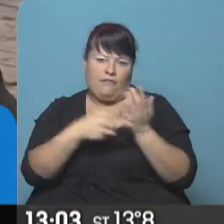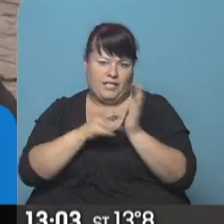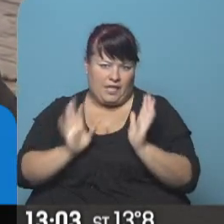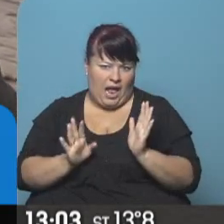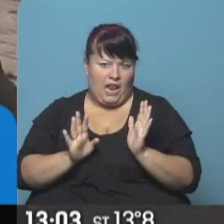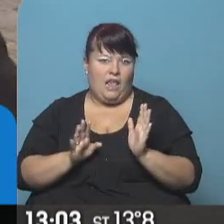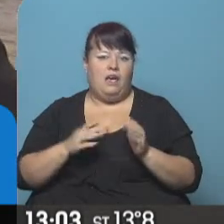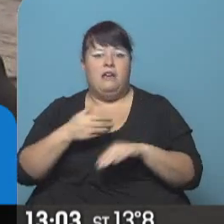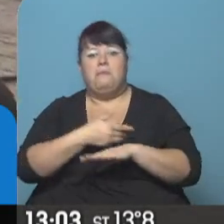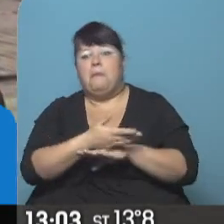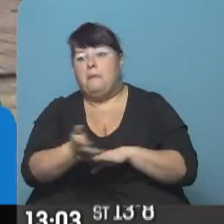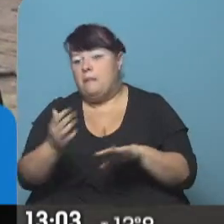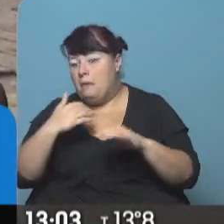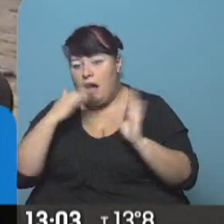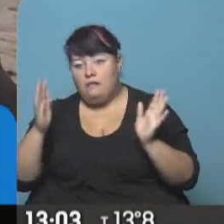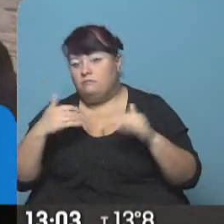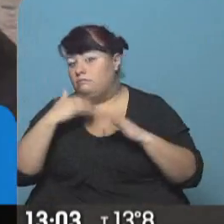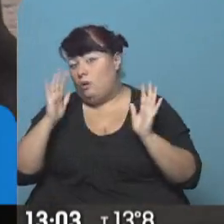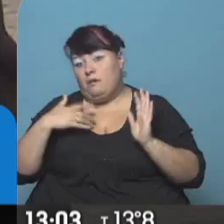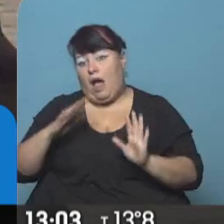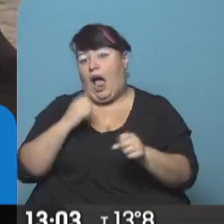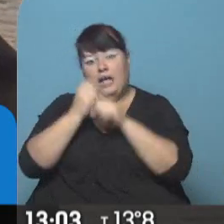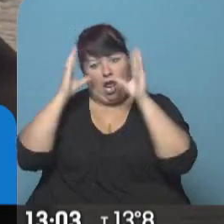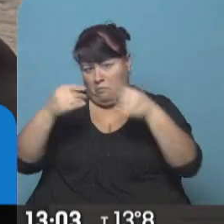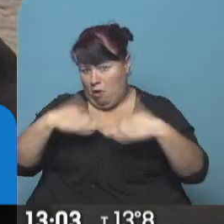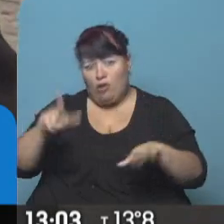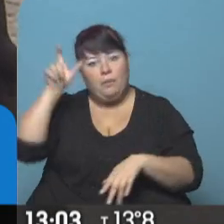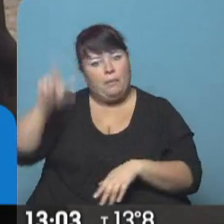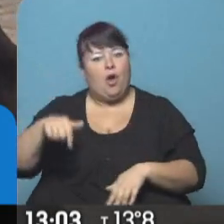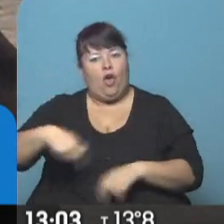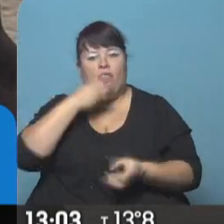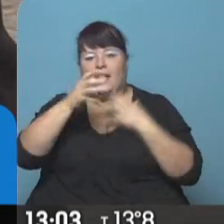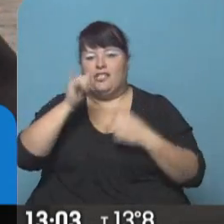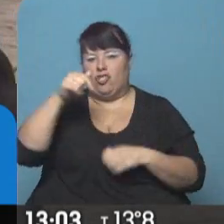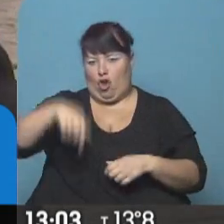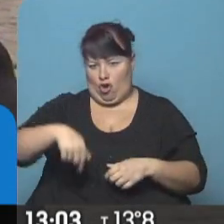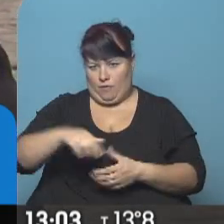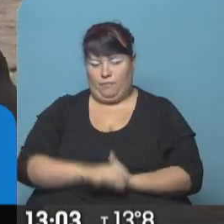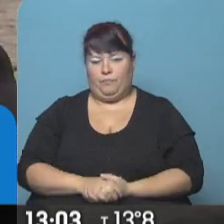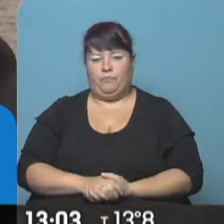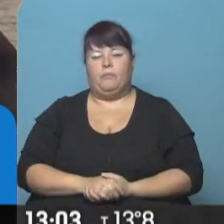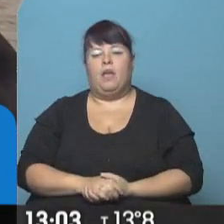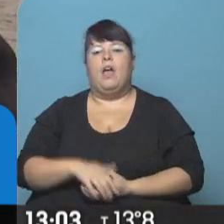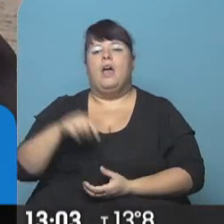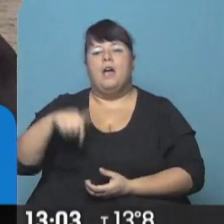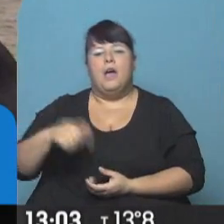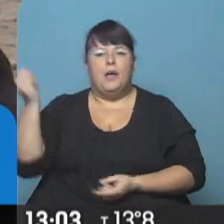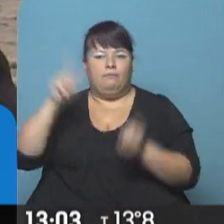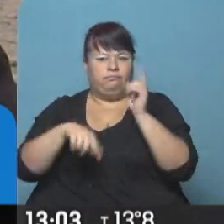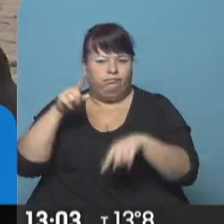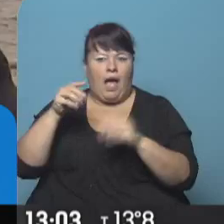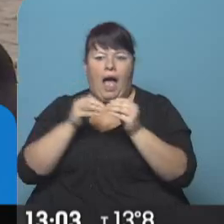nos demoraremos más horas estaremos hasta la noche pero me he asistido a prestar declaración en el marco de esta causa doctor acá se han acercado